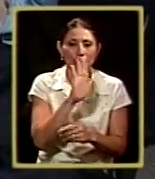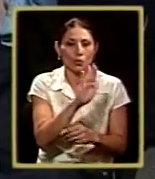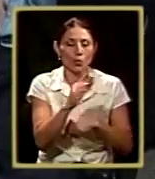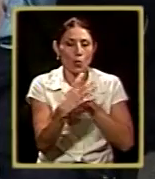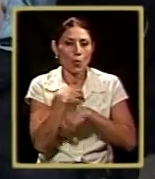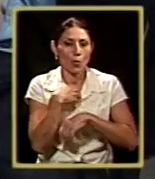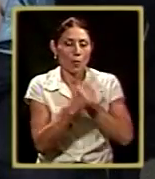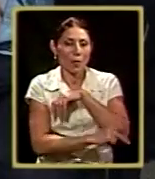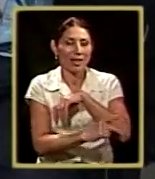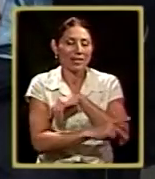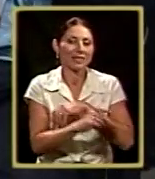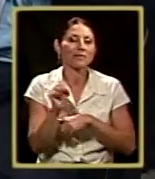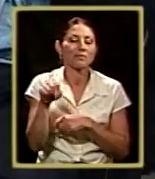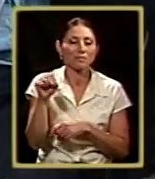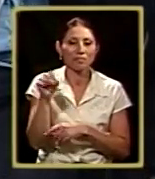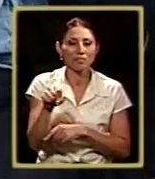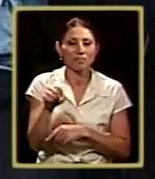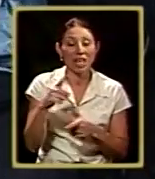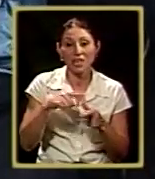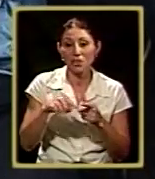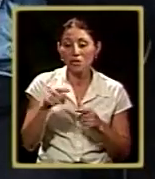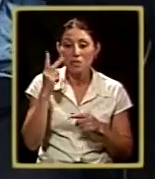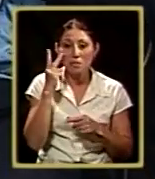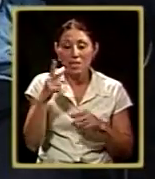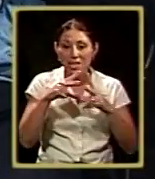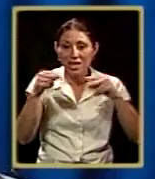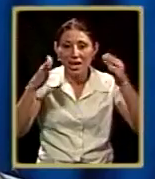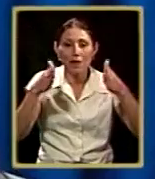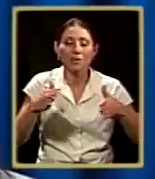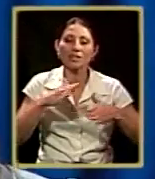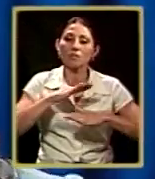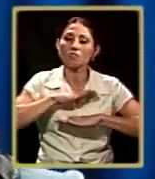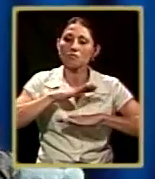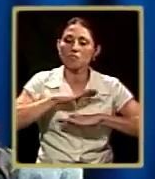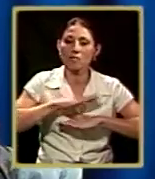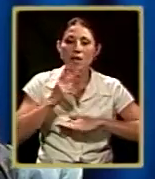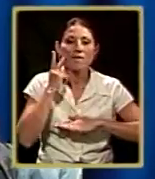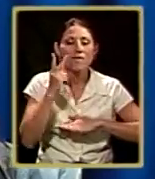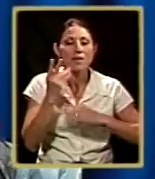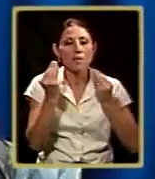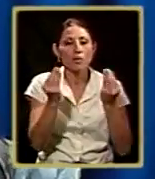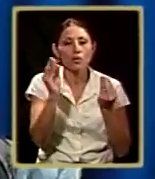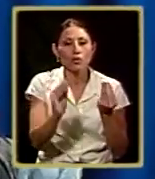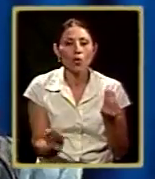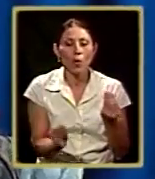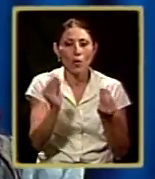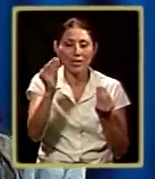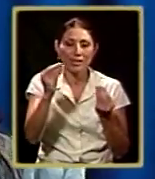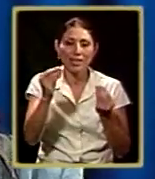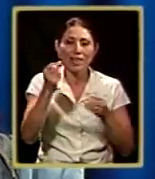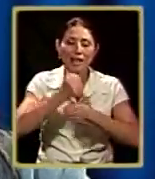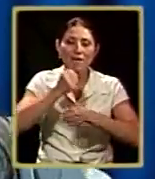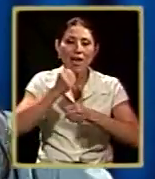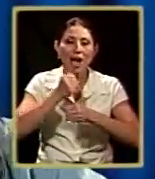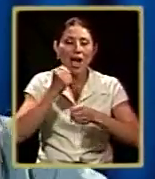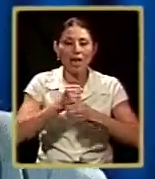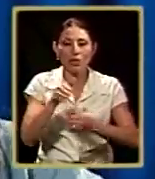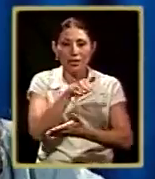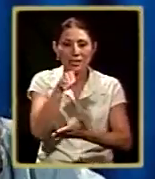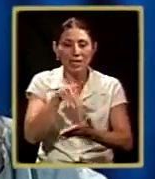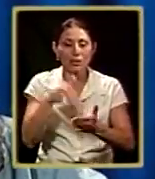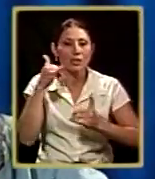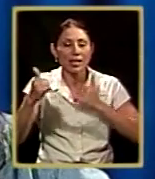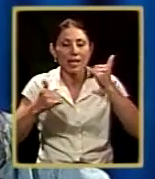Entonces ellos estaban muy satisfechos y vi muchos jóvenes trabajando en call center, que eso es una cosa que yo no me